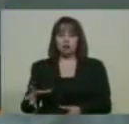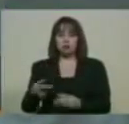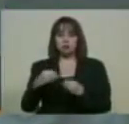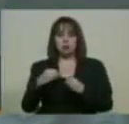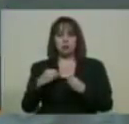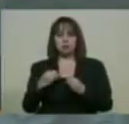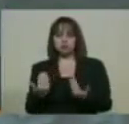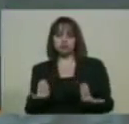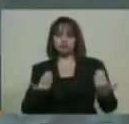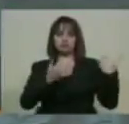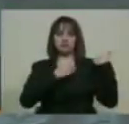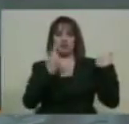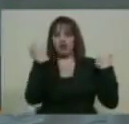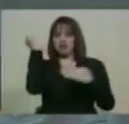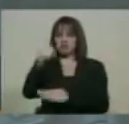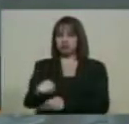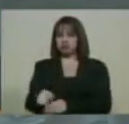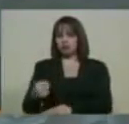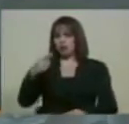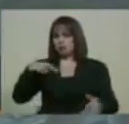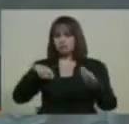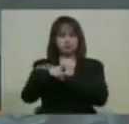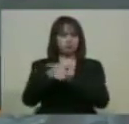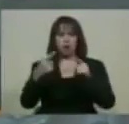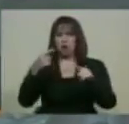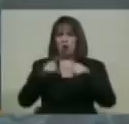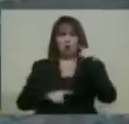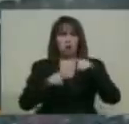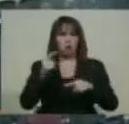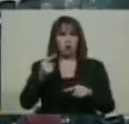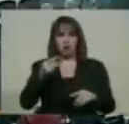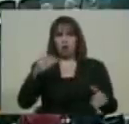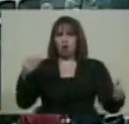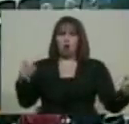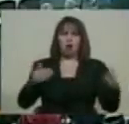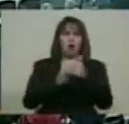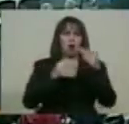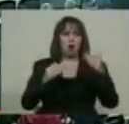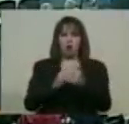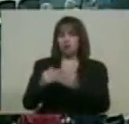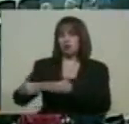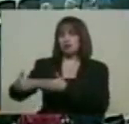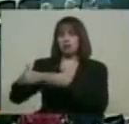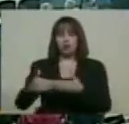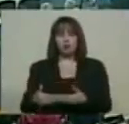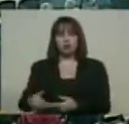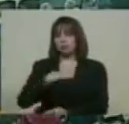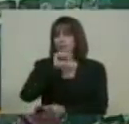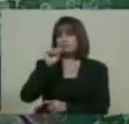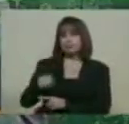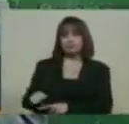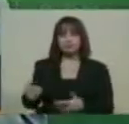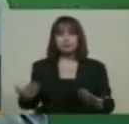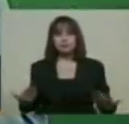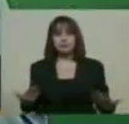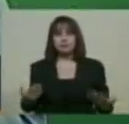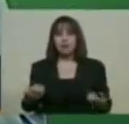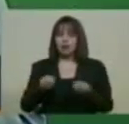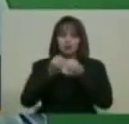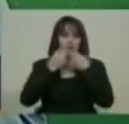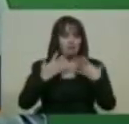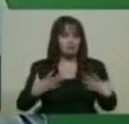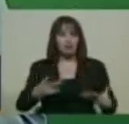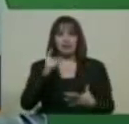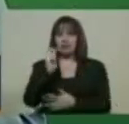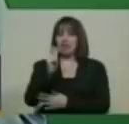de rebelarse contra la dominación imperial y le tocó la hermosa tarea de